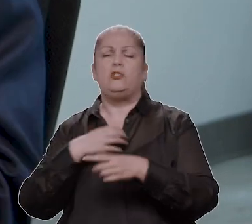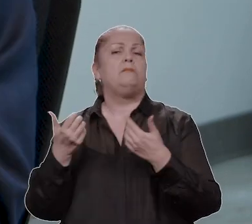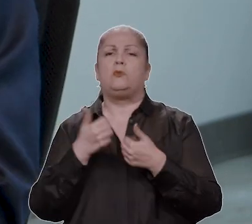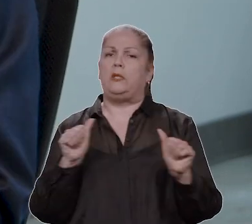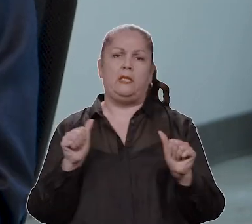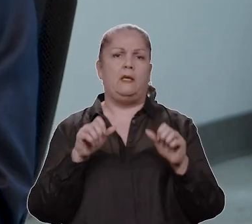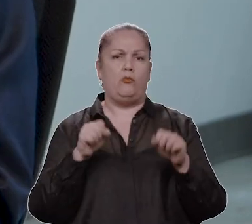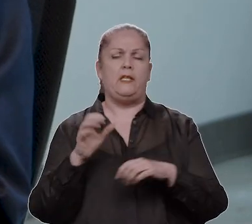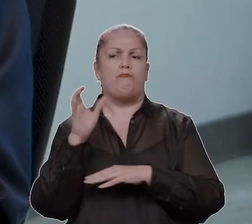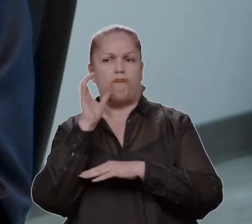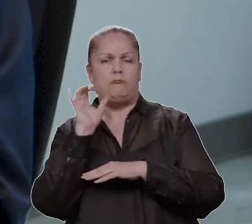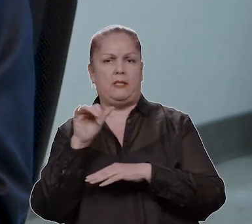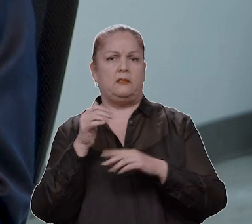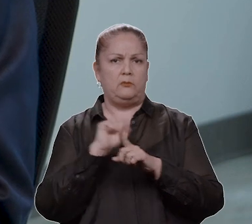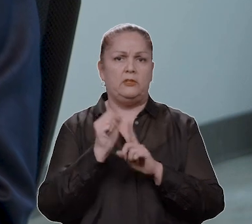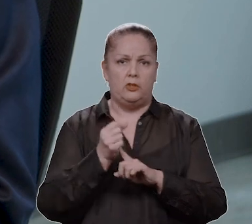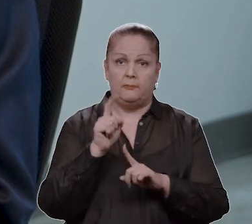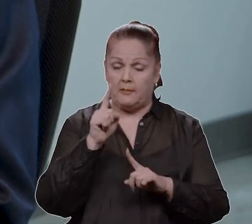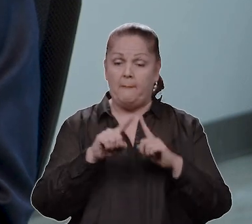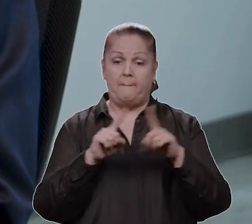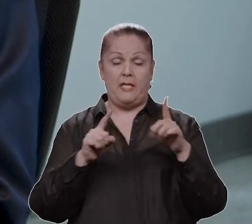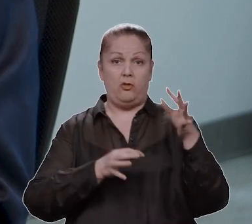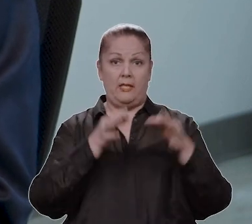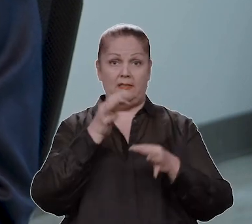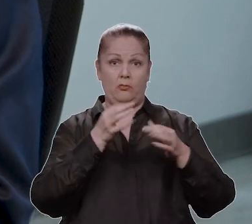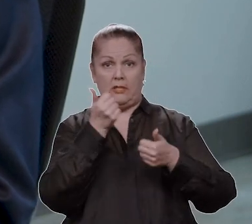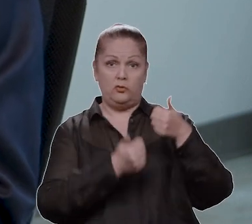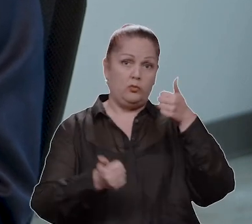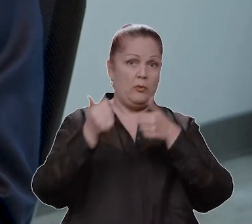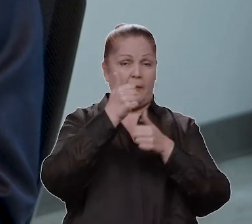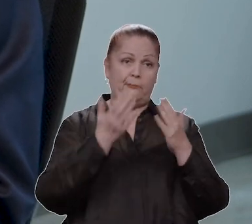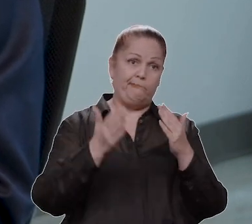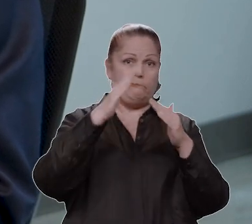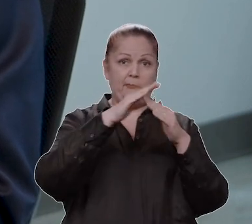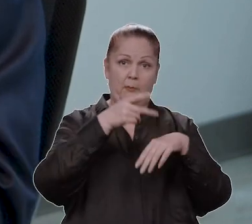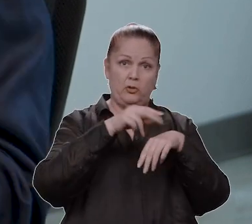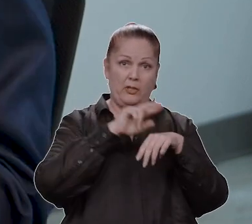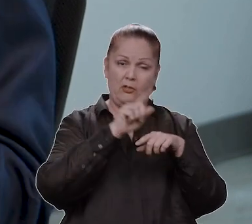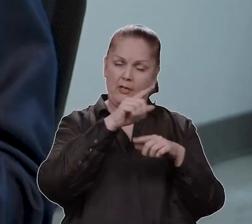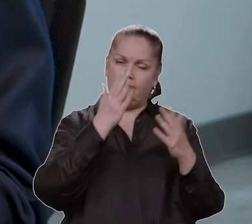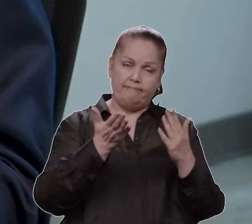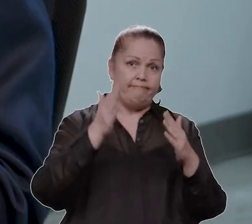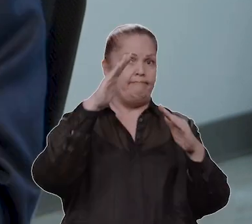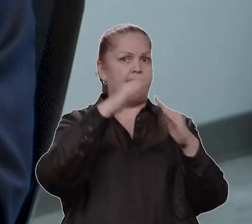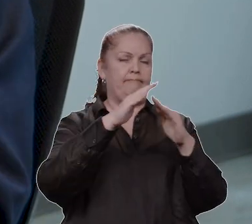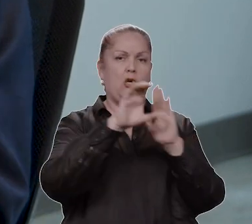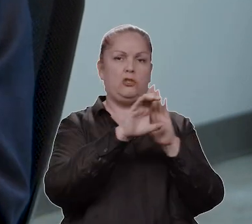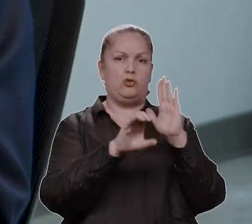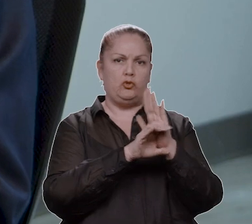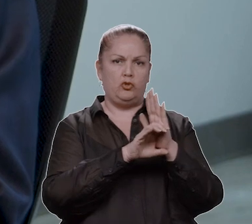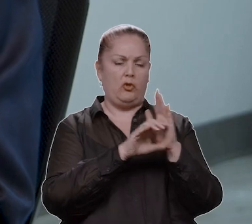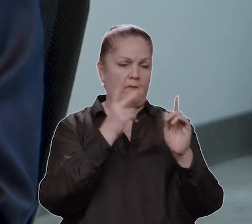este tipo de controversias. No obstante, es el Tribunal Supremo de Puerto Rico como máximo intérprete de